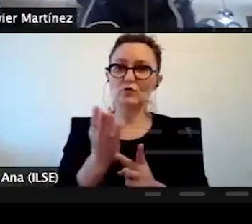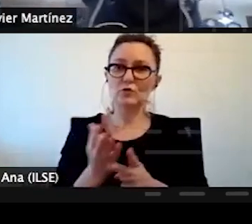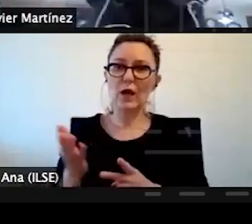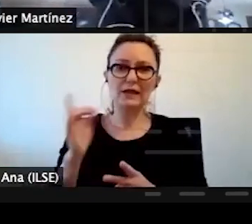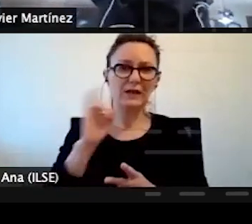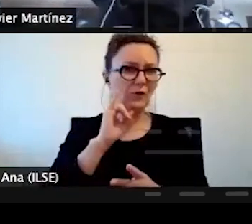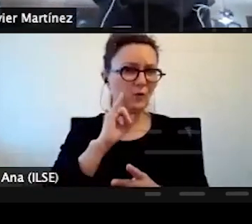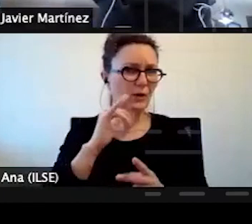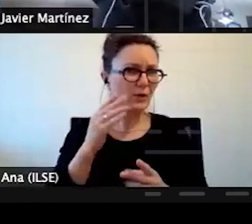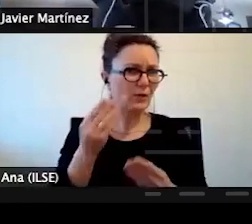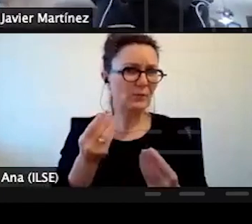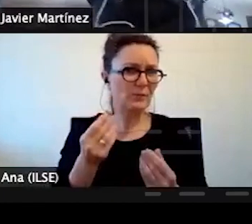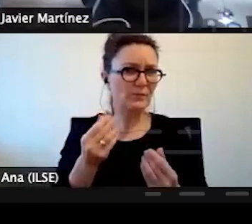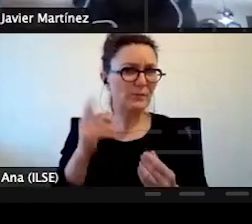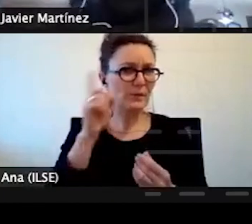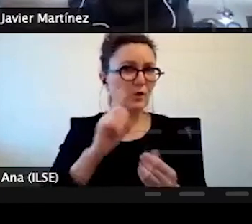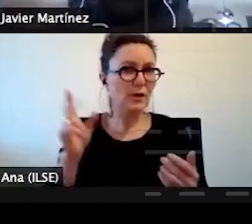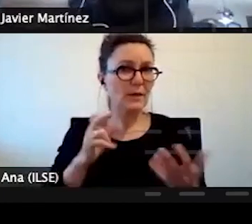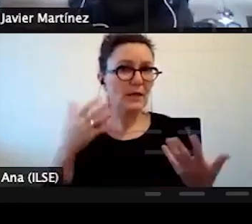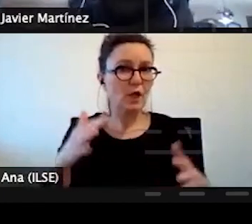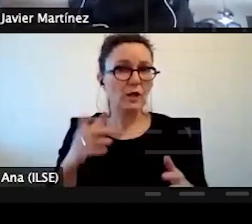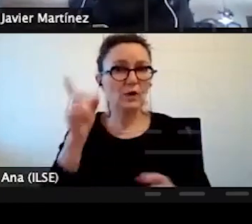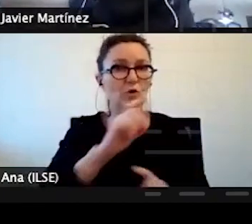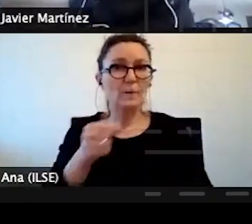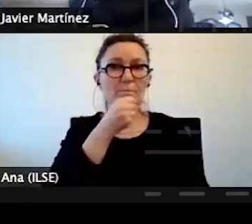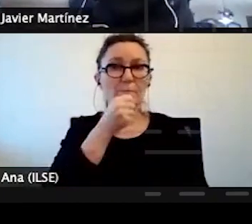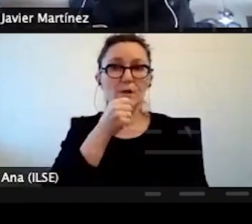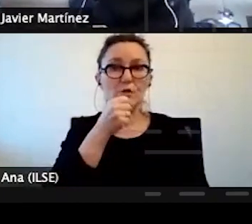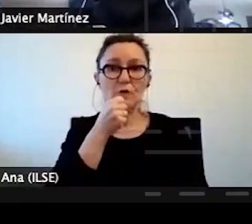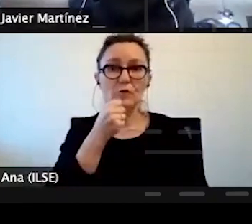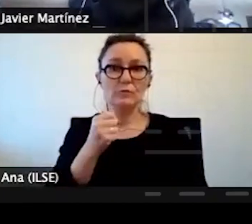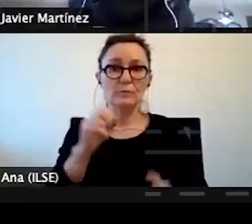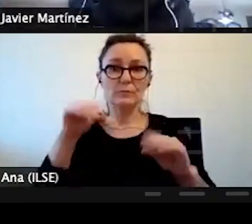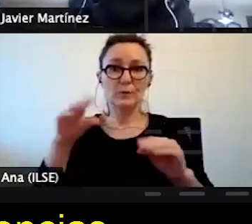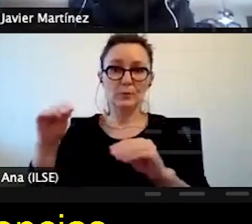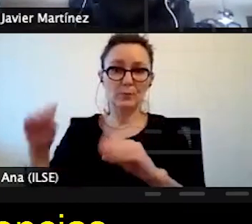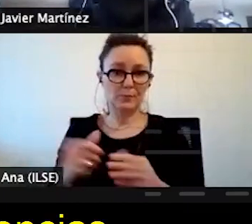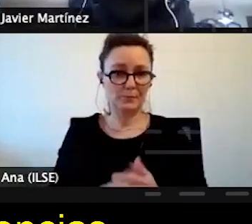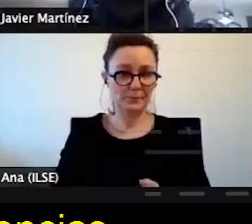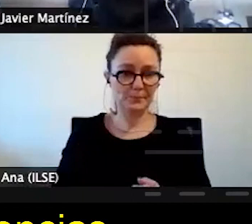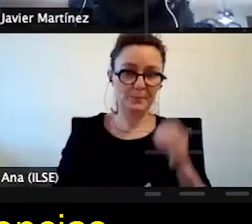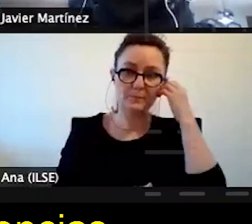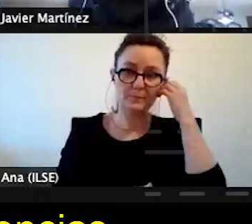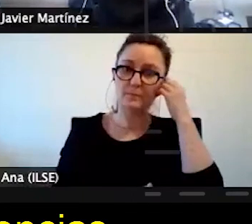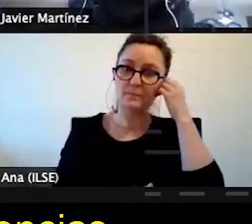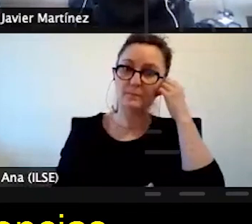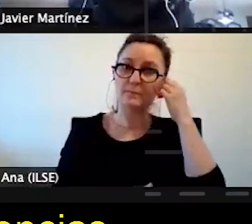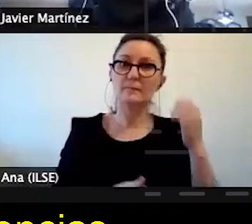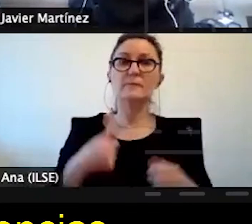sé si alguien puede apagar el micro. Gracias. Bueno, pues me gustaría